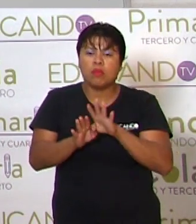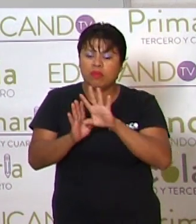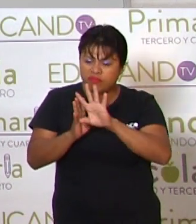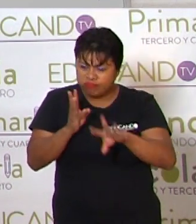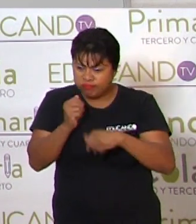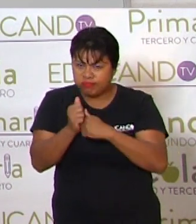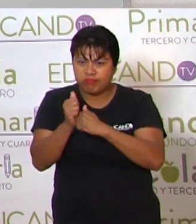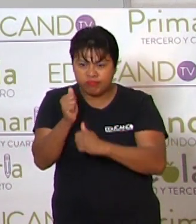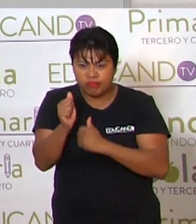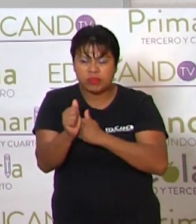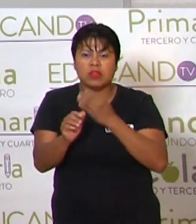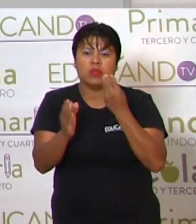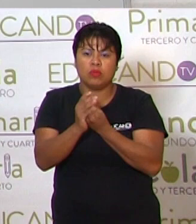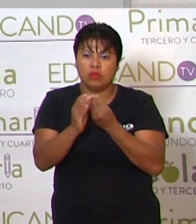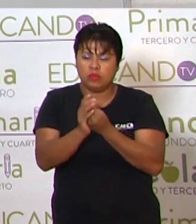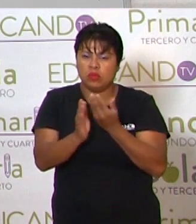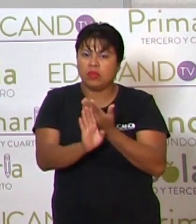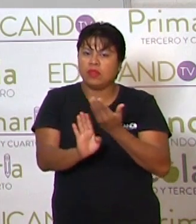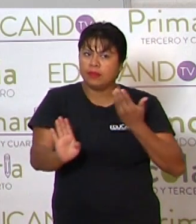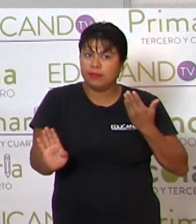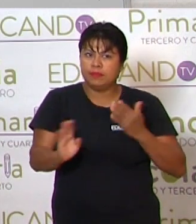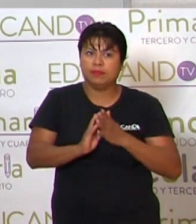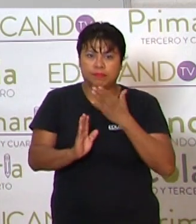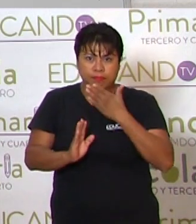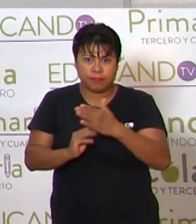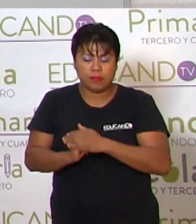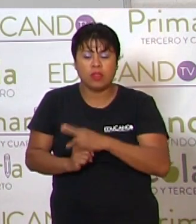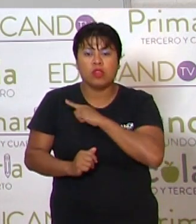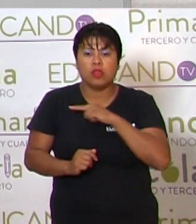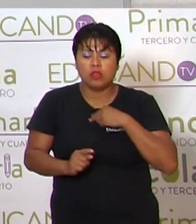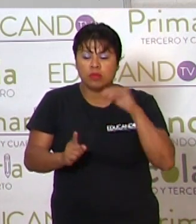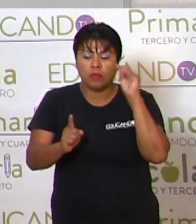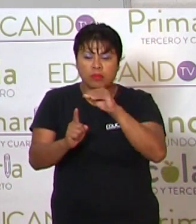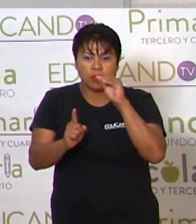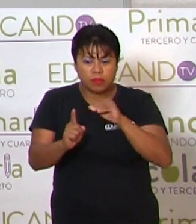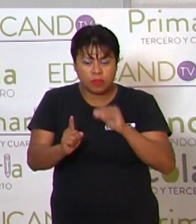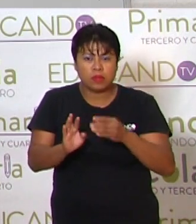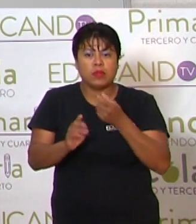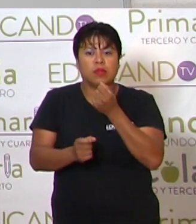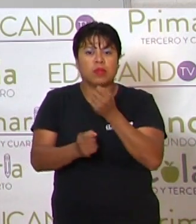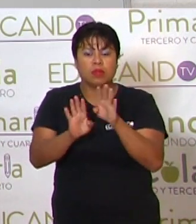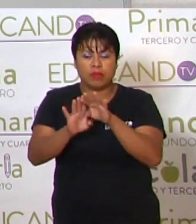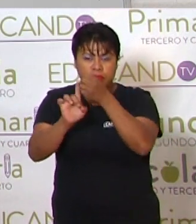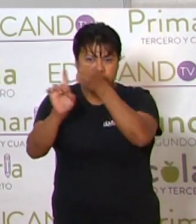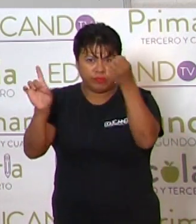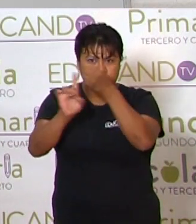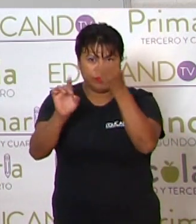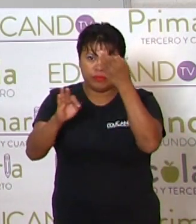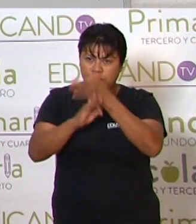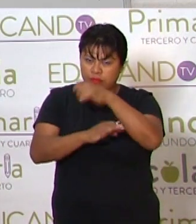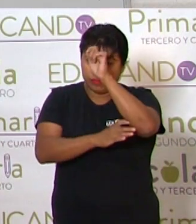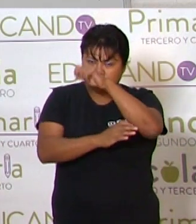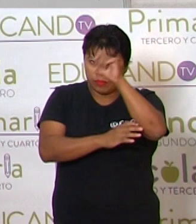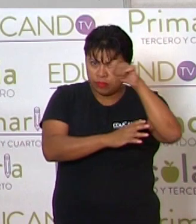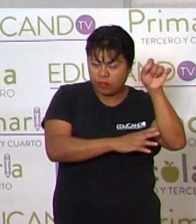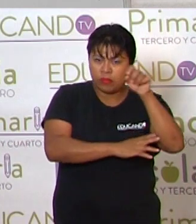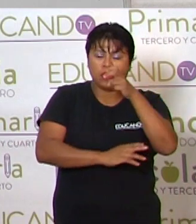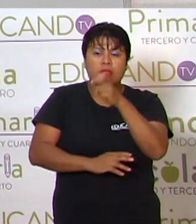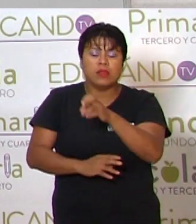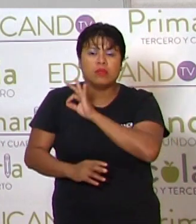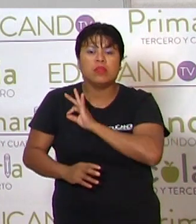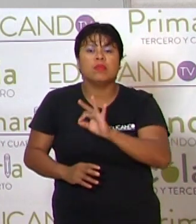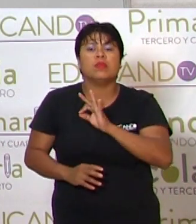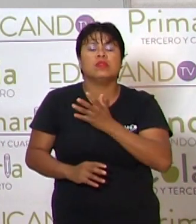reforzar la sesión anterior. Bien, vamos a poner algunas oraciones en nuestra pizarra y de las cuales tenemos